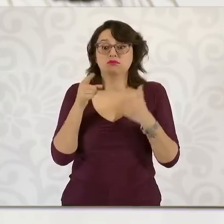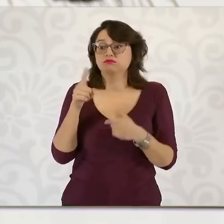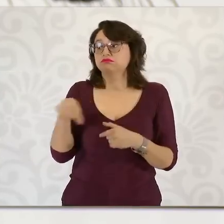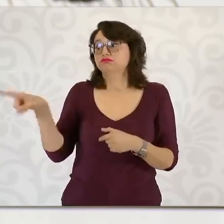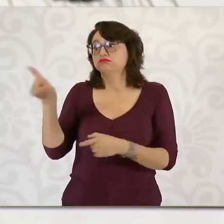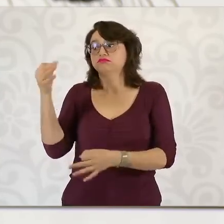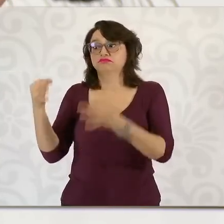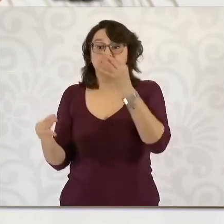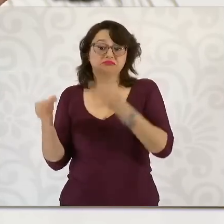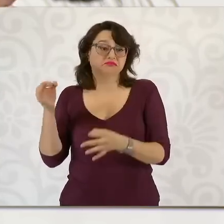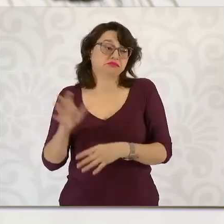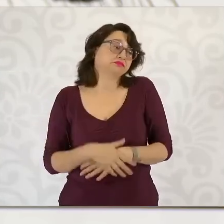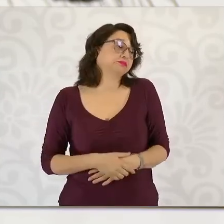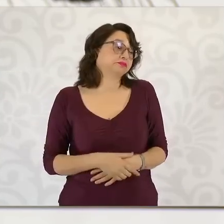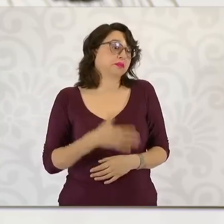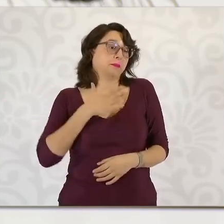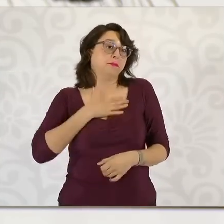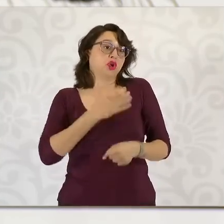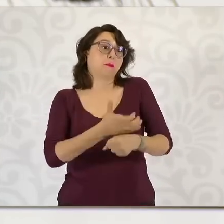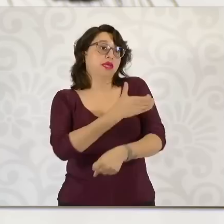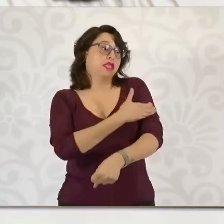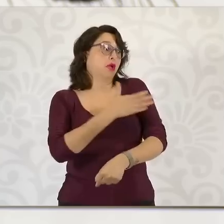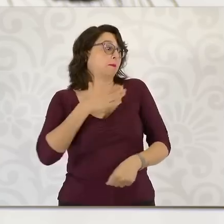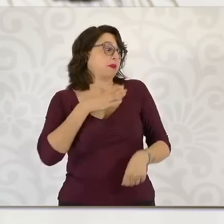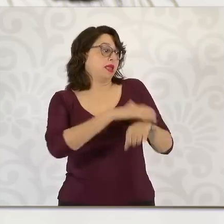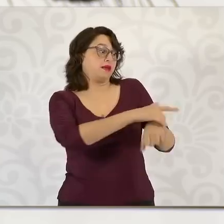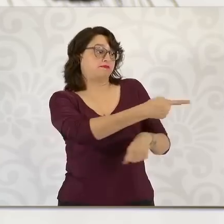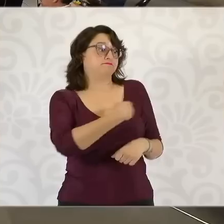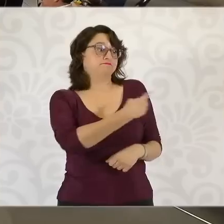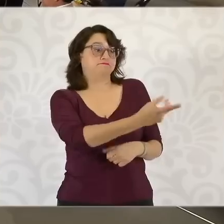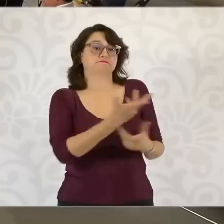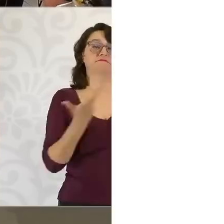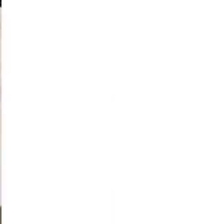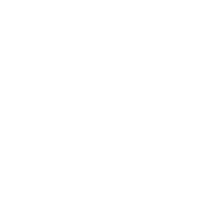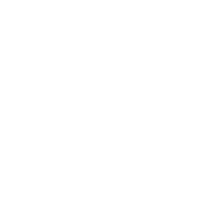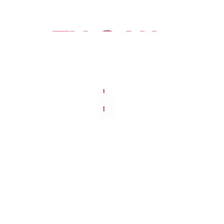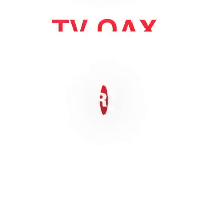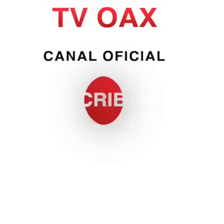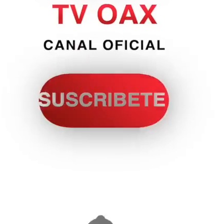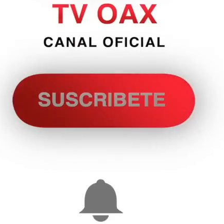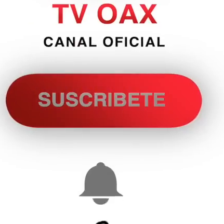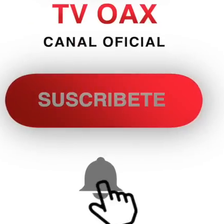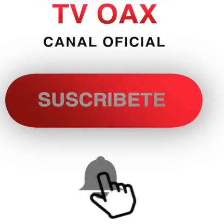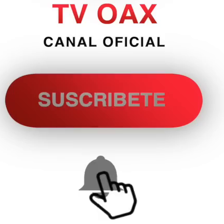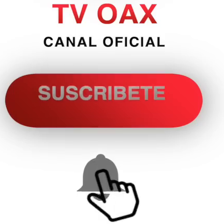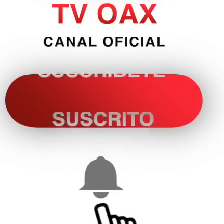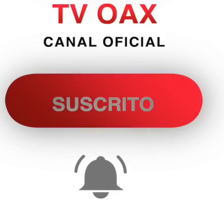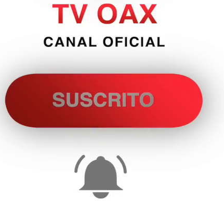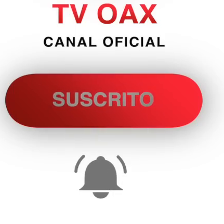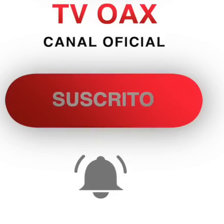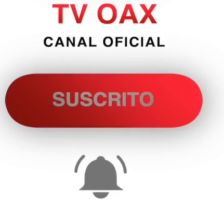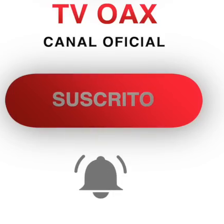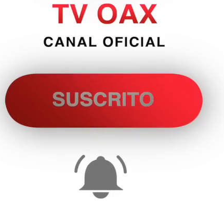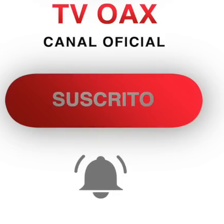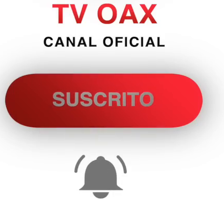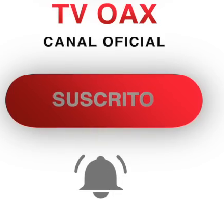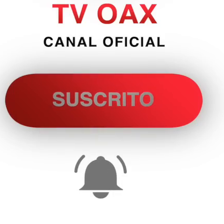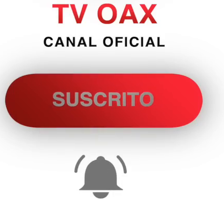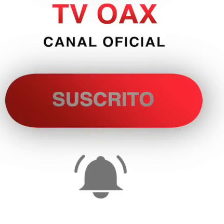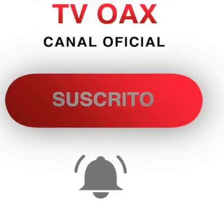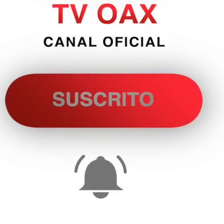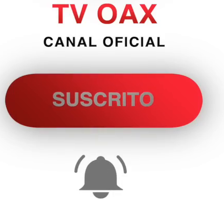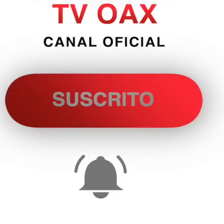eso consideró mi compañero el otro juez. Más allá de lo que ocurra. Ahora, en septiembre, va a ser algo